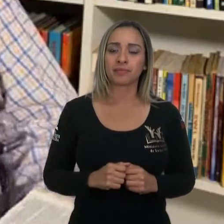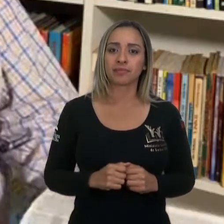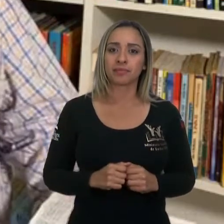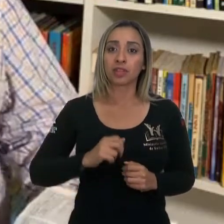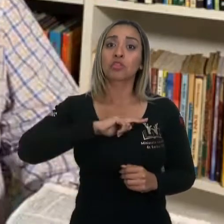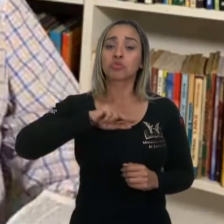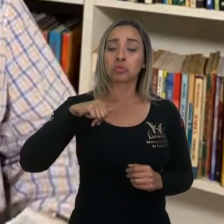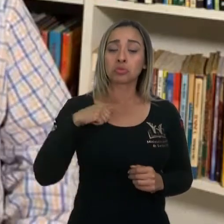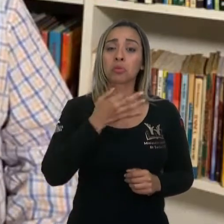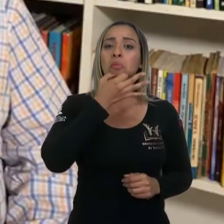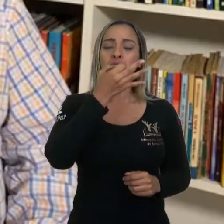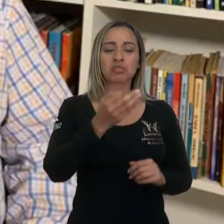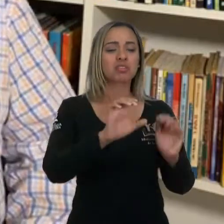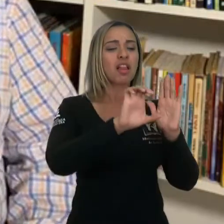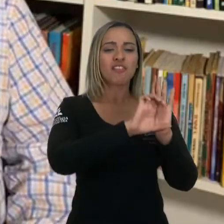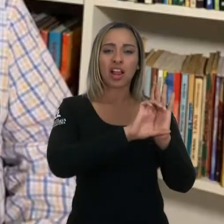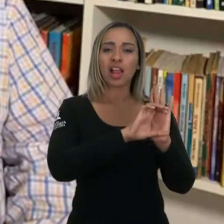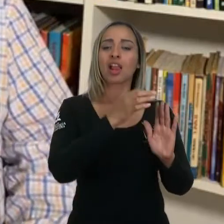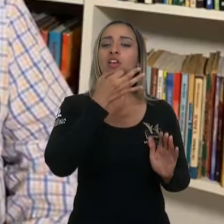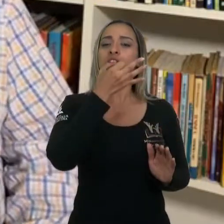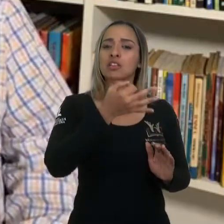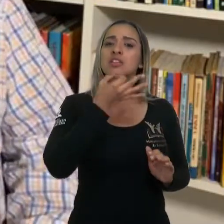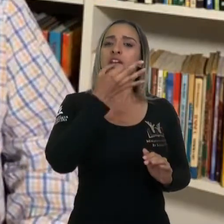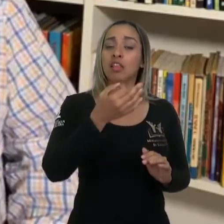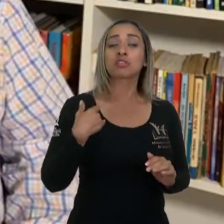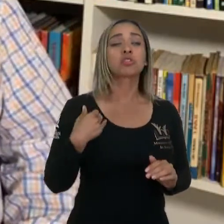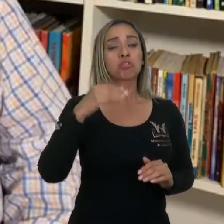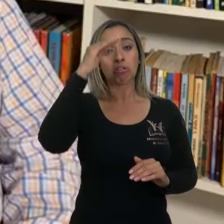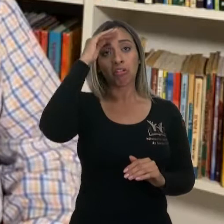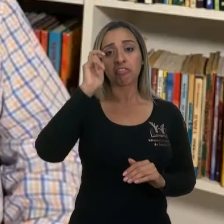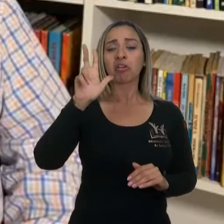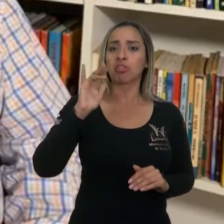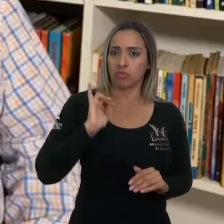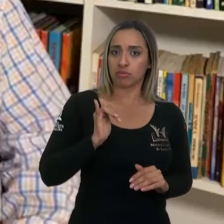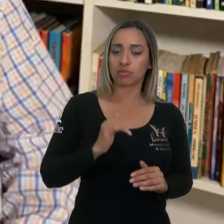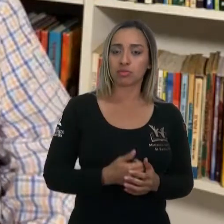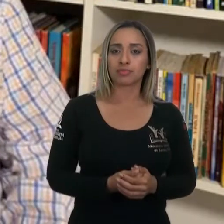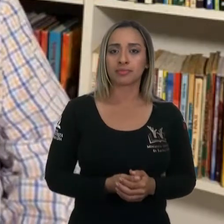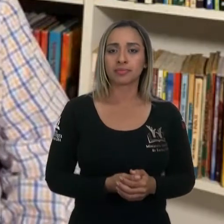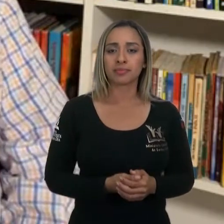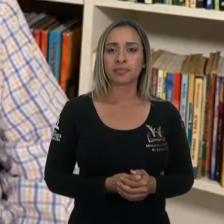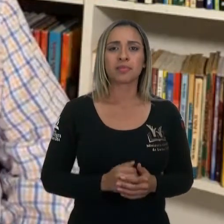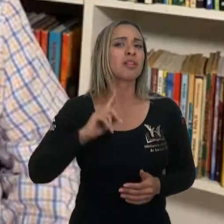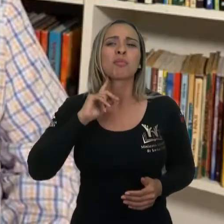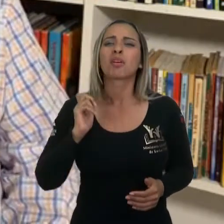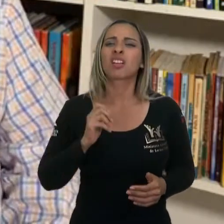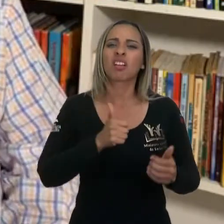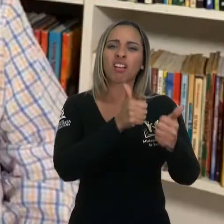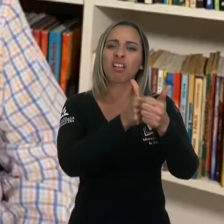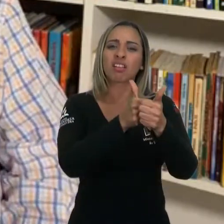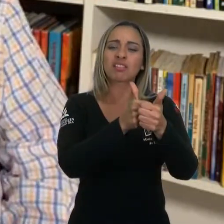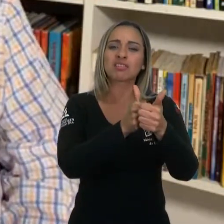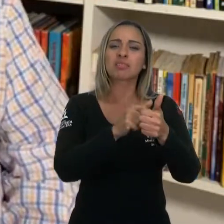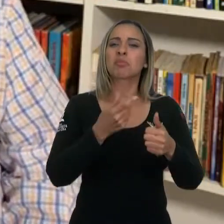Evangelio en la iglesia no te ayuda mucho. El Evangelio tiene que ayudarte fuera de la iglesia. ¿Por qué los discípulos tuvieron